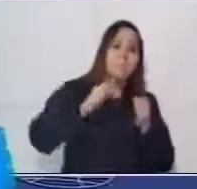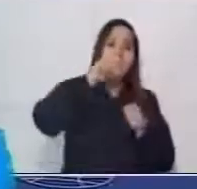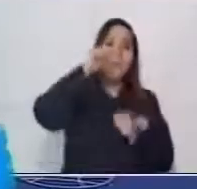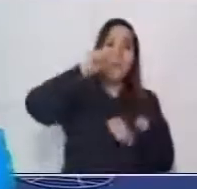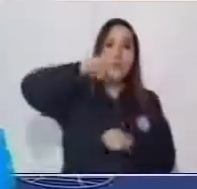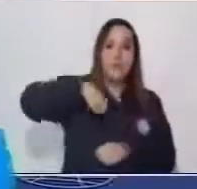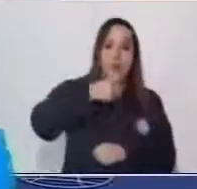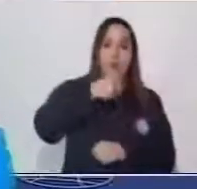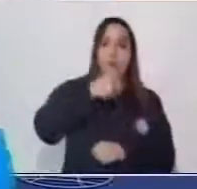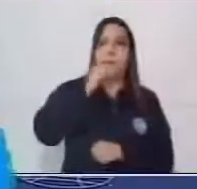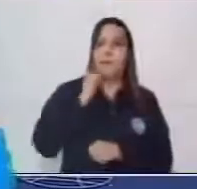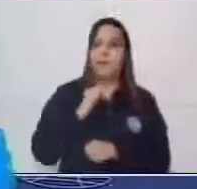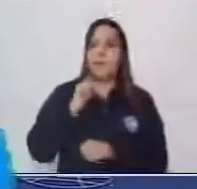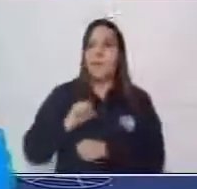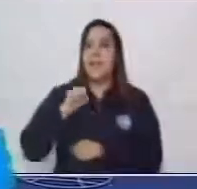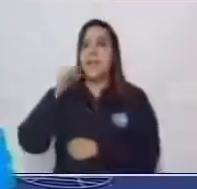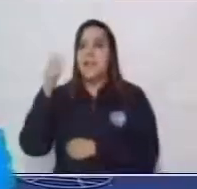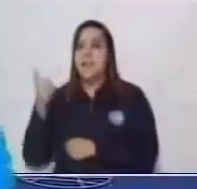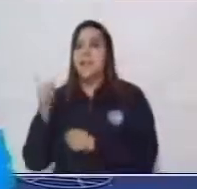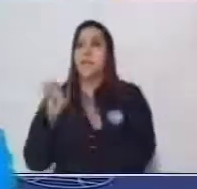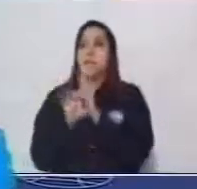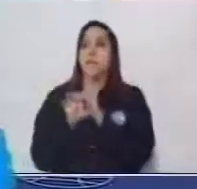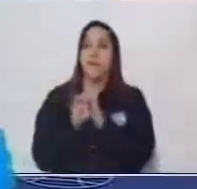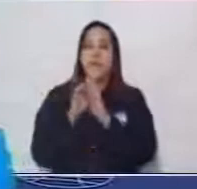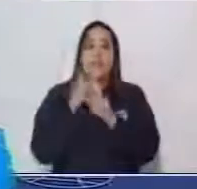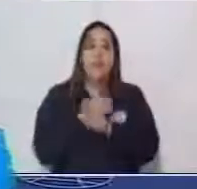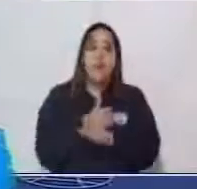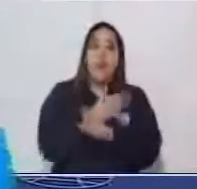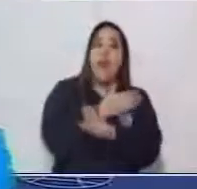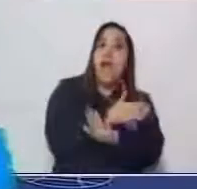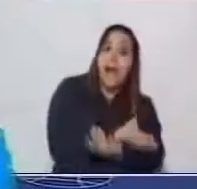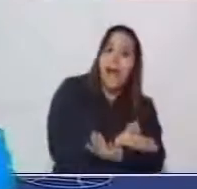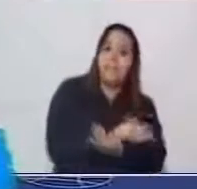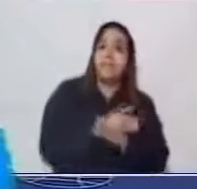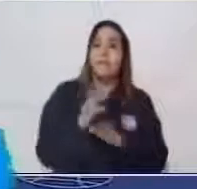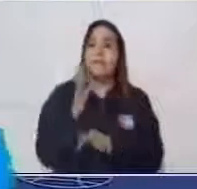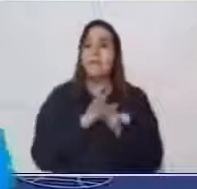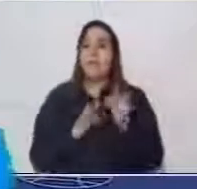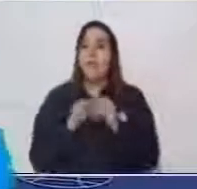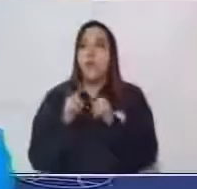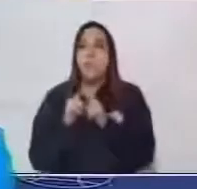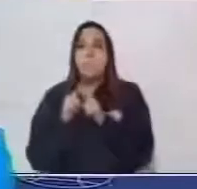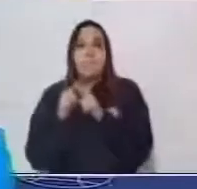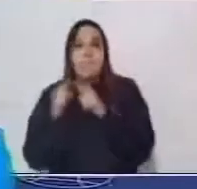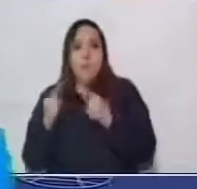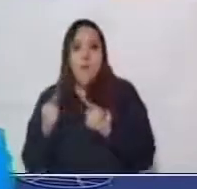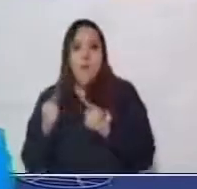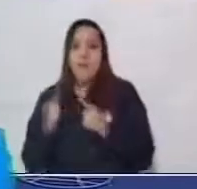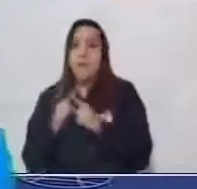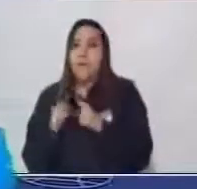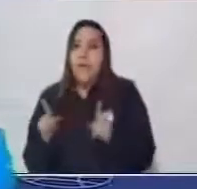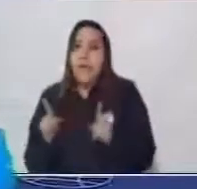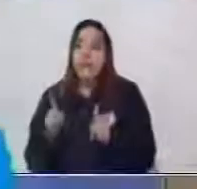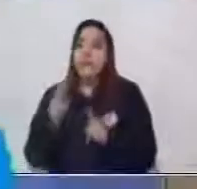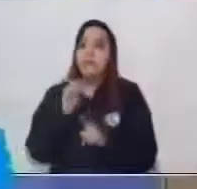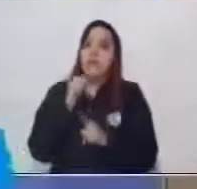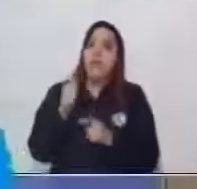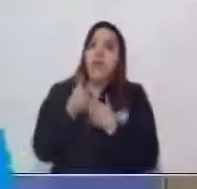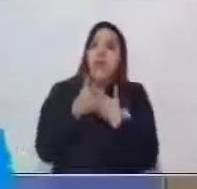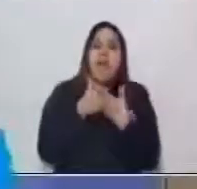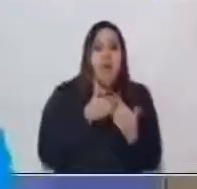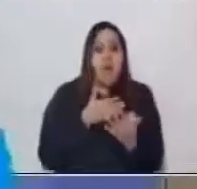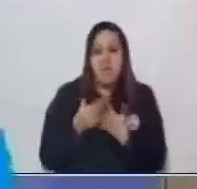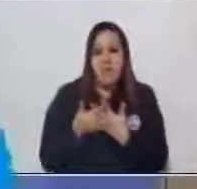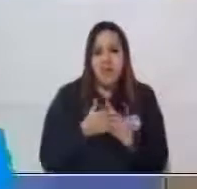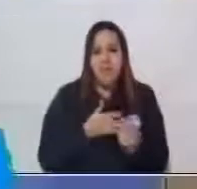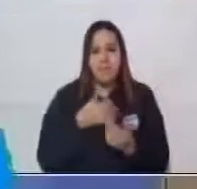oraciones. También lo colocaremos de antes de, pero, aunque, sin embargo. Pero sí encontramos que es una